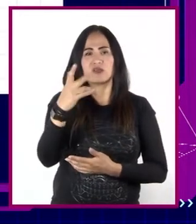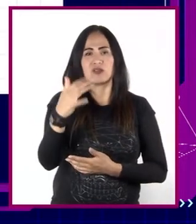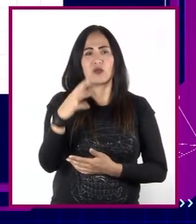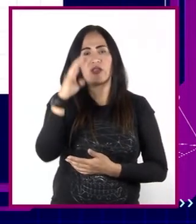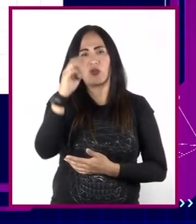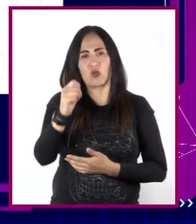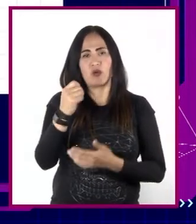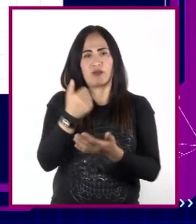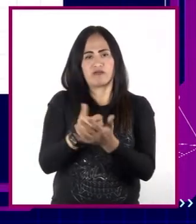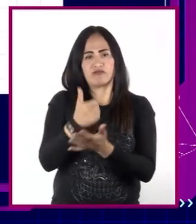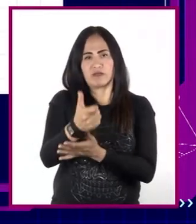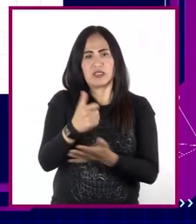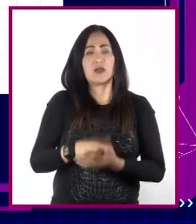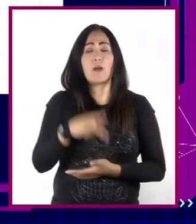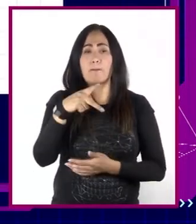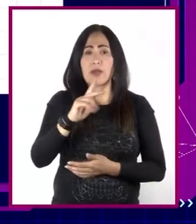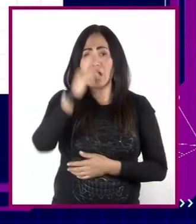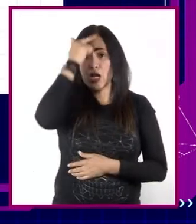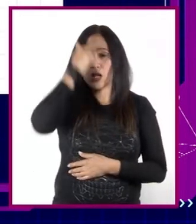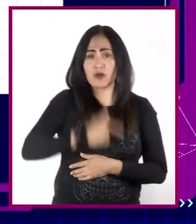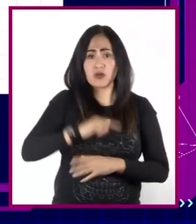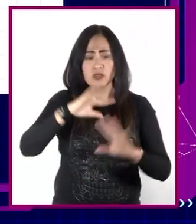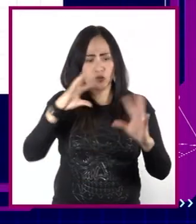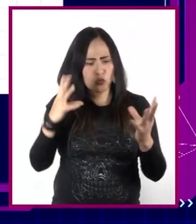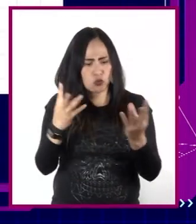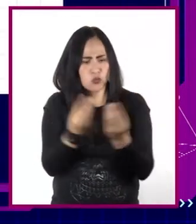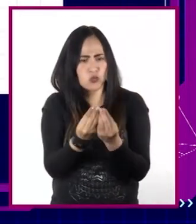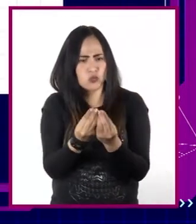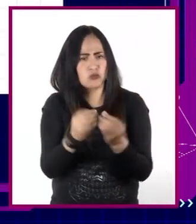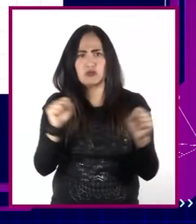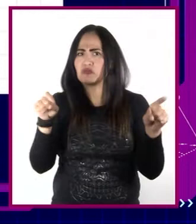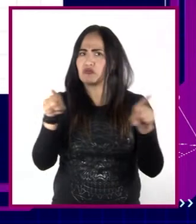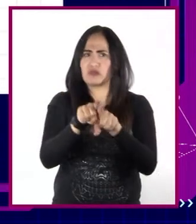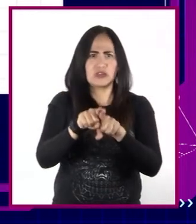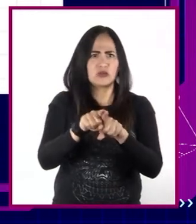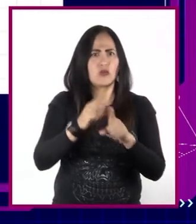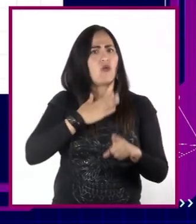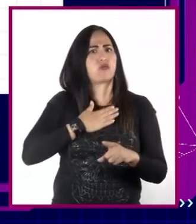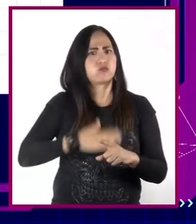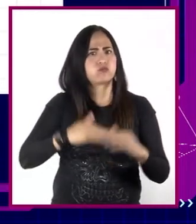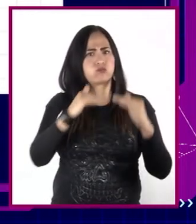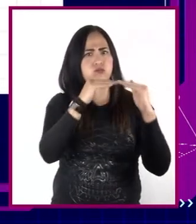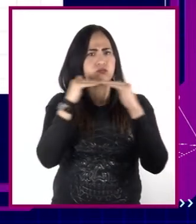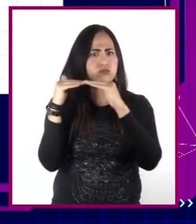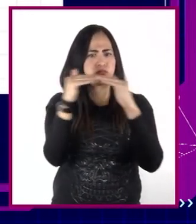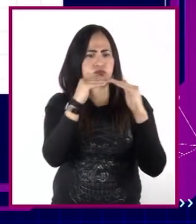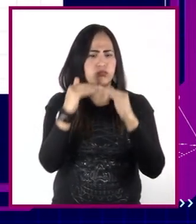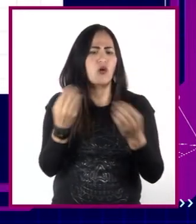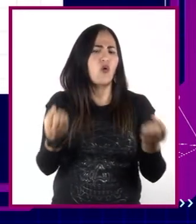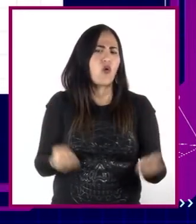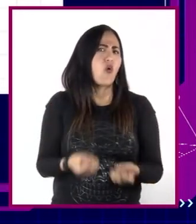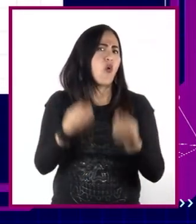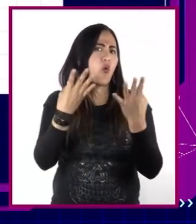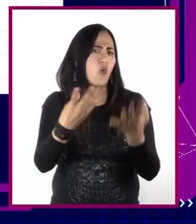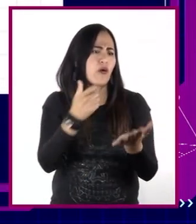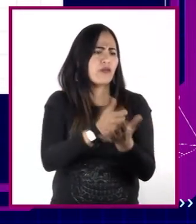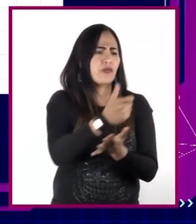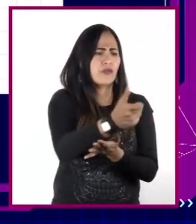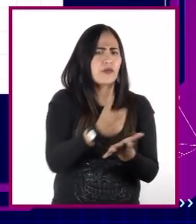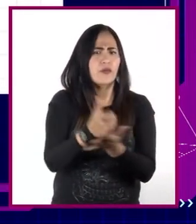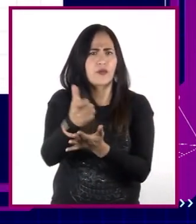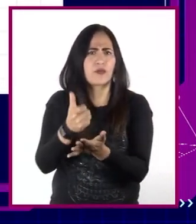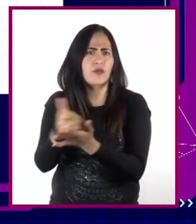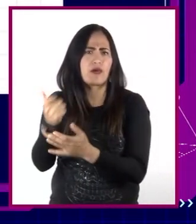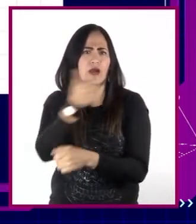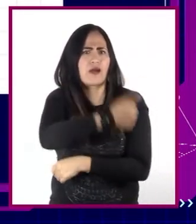pesos. Pero al final de la noche, todos deben recibir la misma cantidad de dinero. ¿Cuánto dinero le tocará a cada